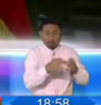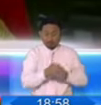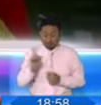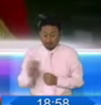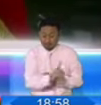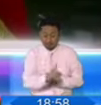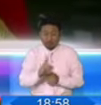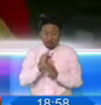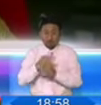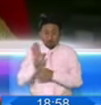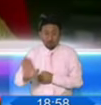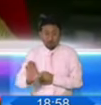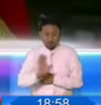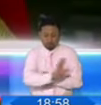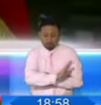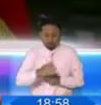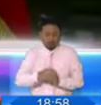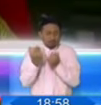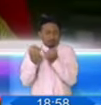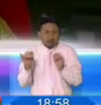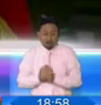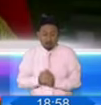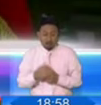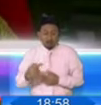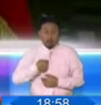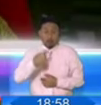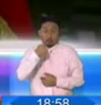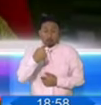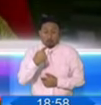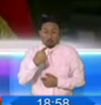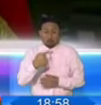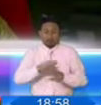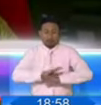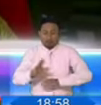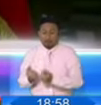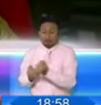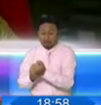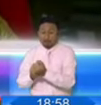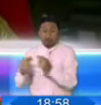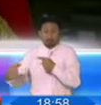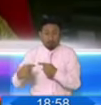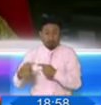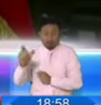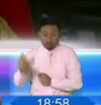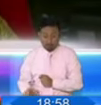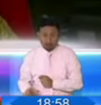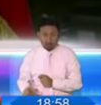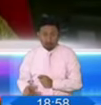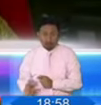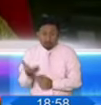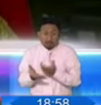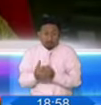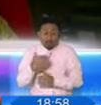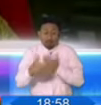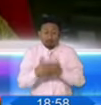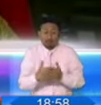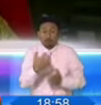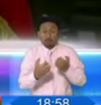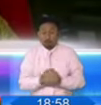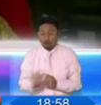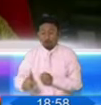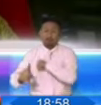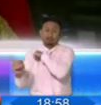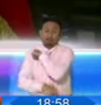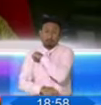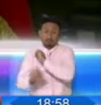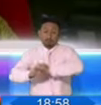exprese independientemente. Cualquier palabra que diga el mandatario a favor o en contra de esa persona podría o sentenciarlo